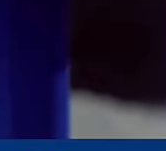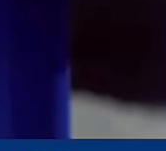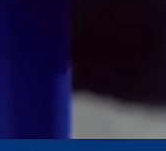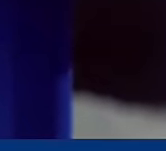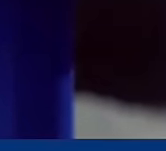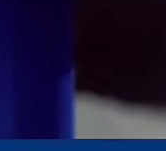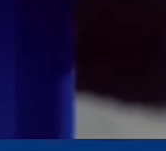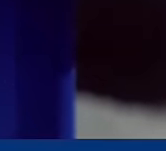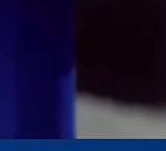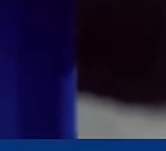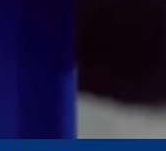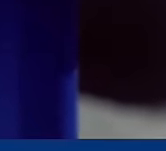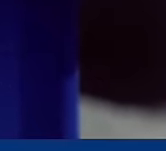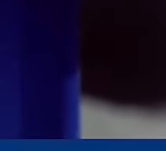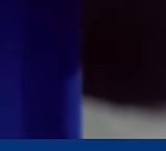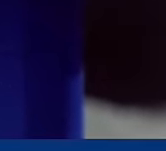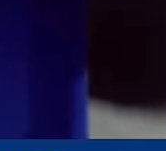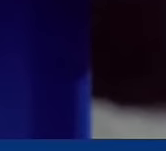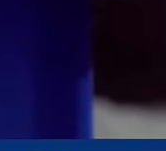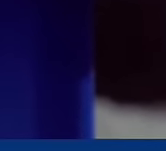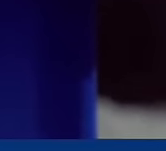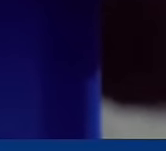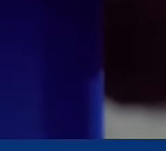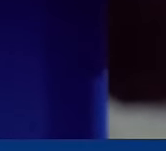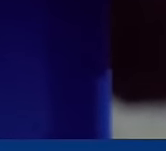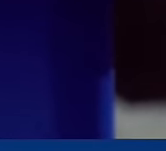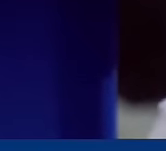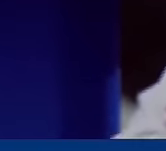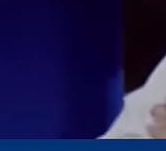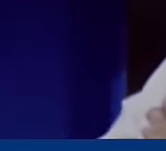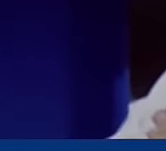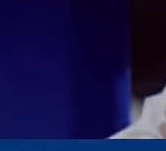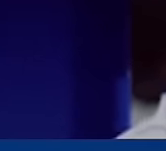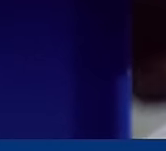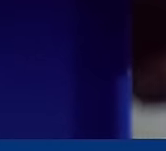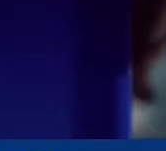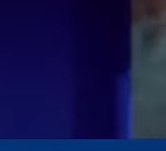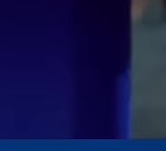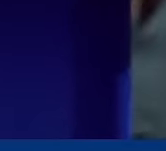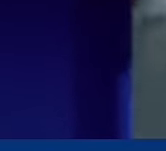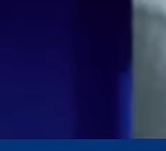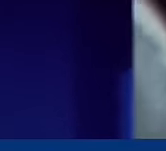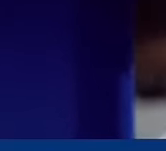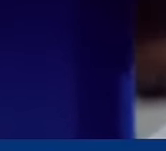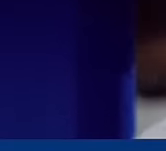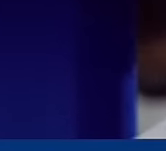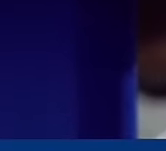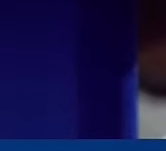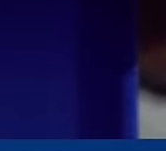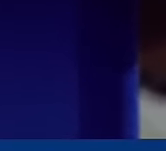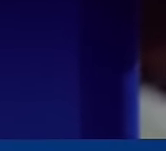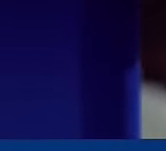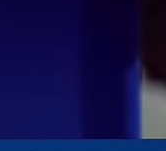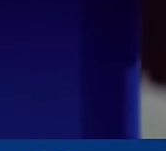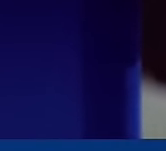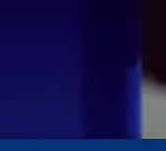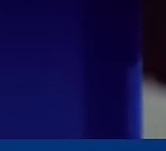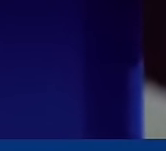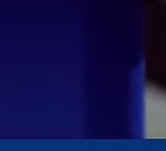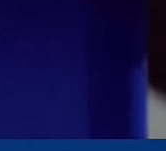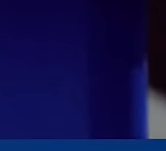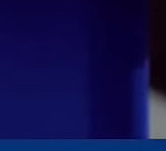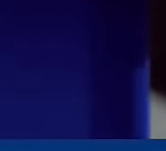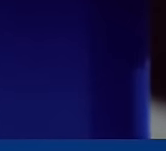desconocen lo que resulte de la sala electoral? ¿Qué escenarios se vienen? ¿Qué